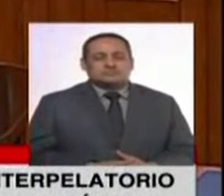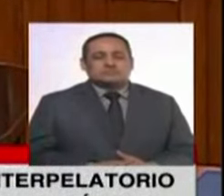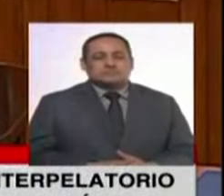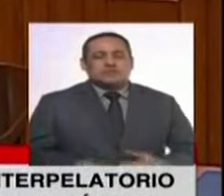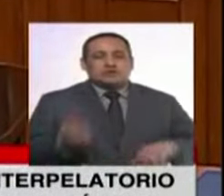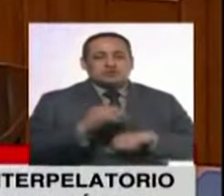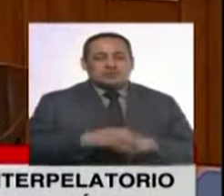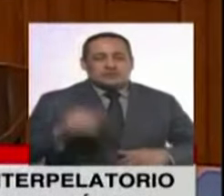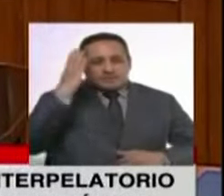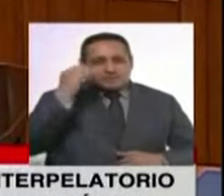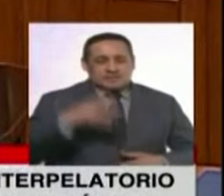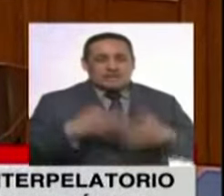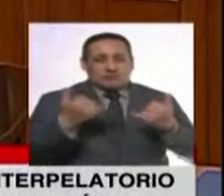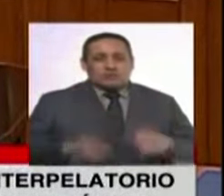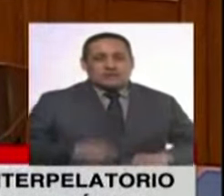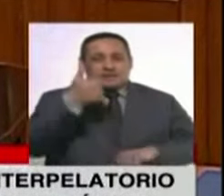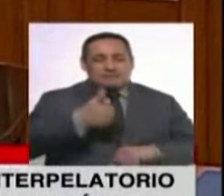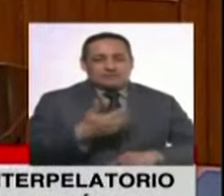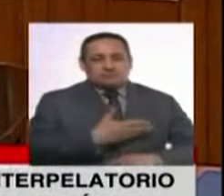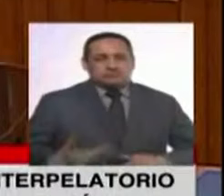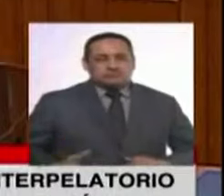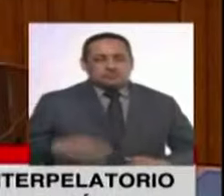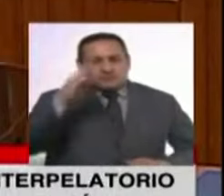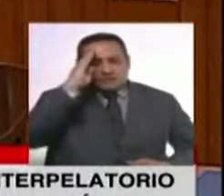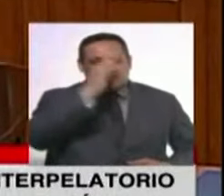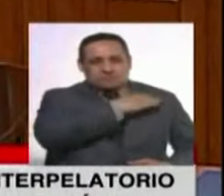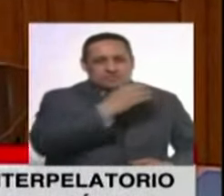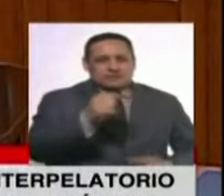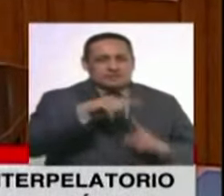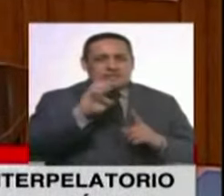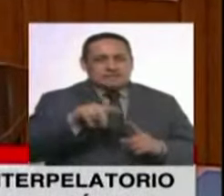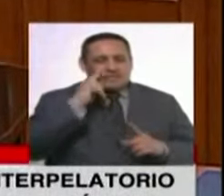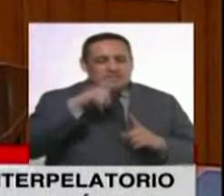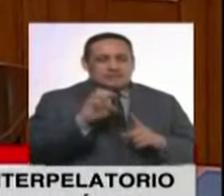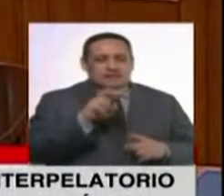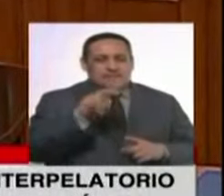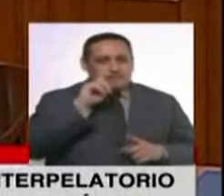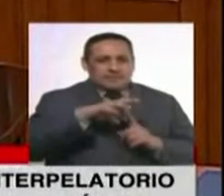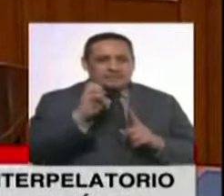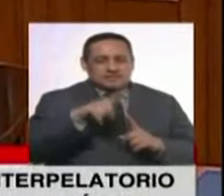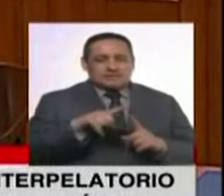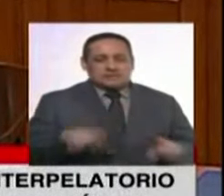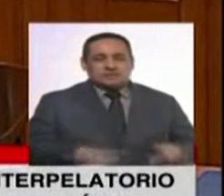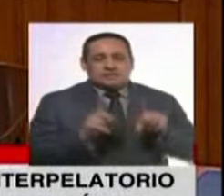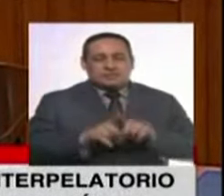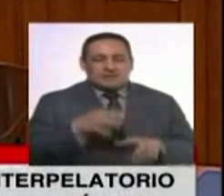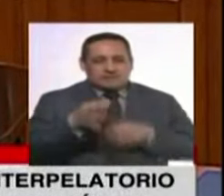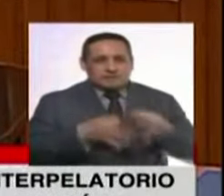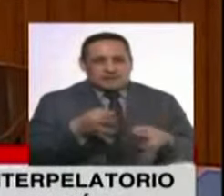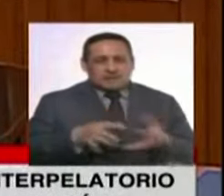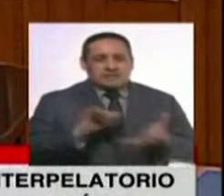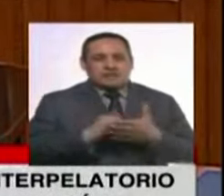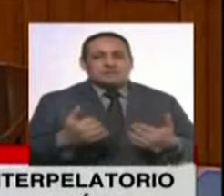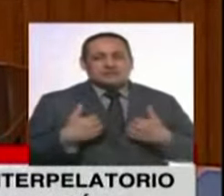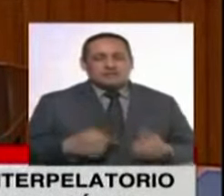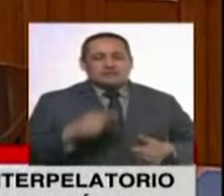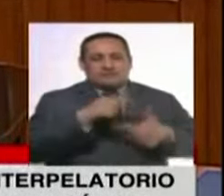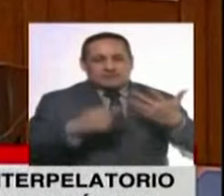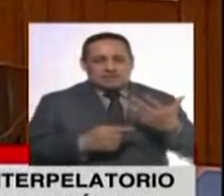sobre la experiencia del actual jefe de Estado Mayor general Teniente general Vicente Álvarez Moreno Cabe señalar que ha